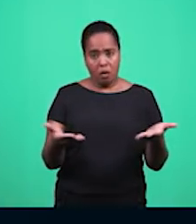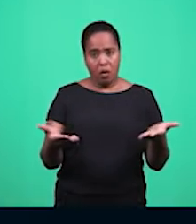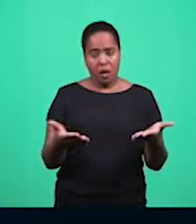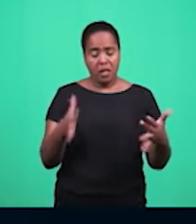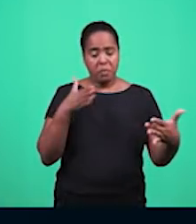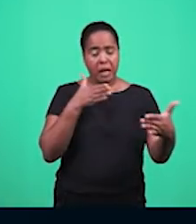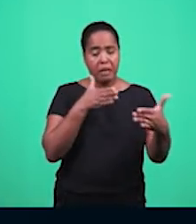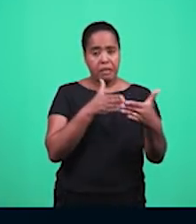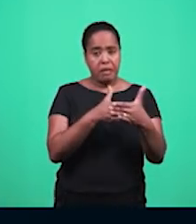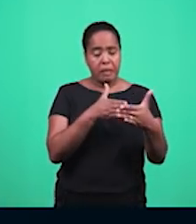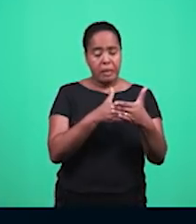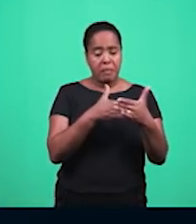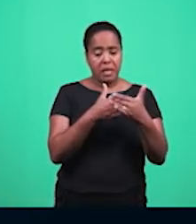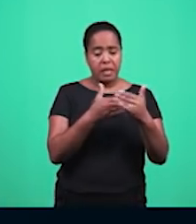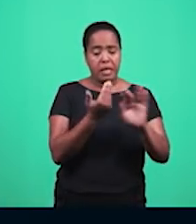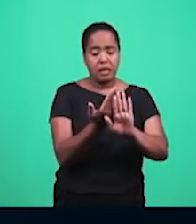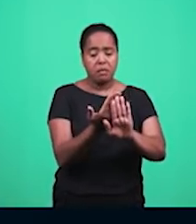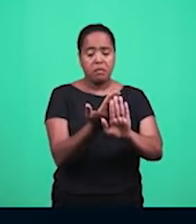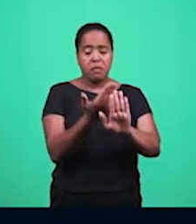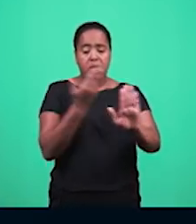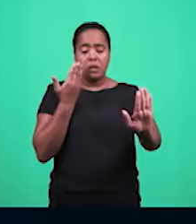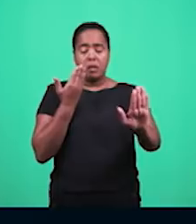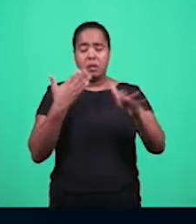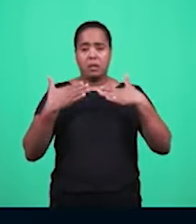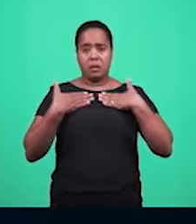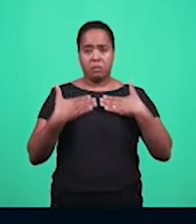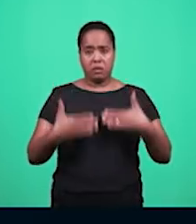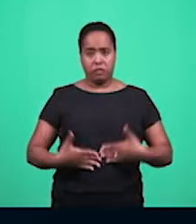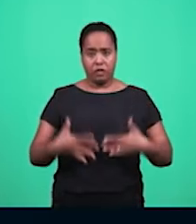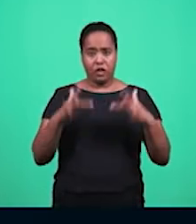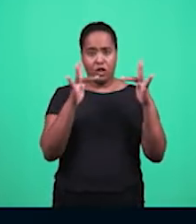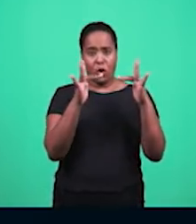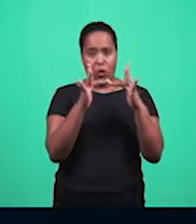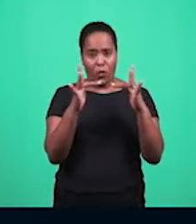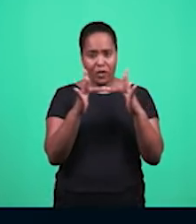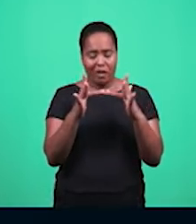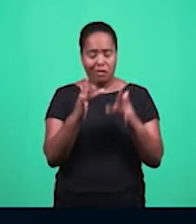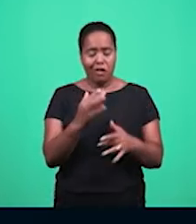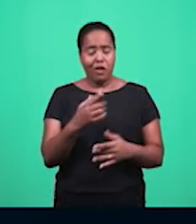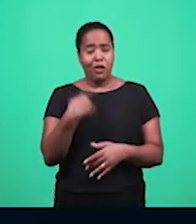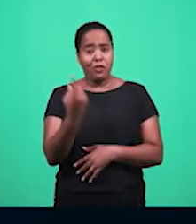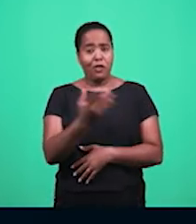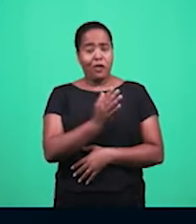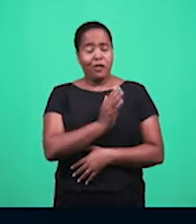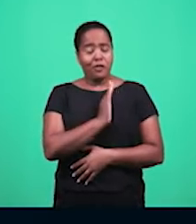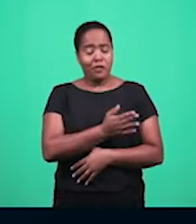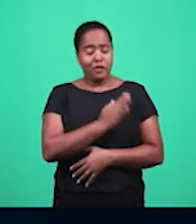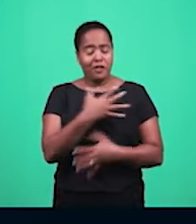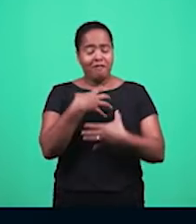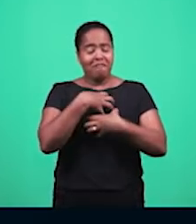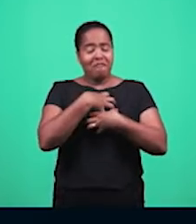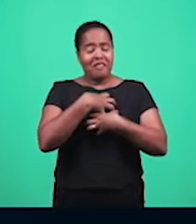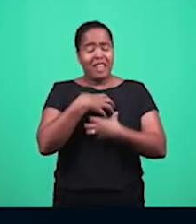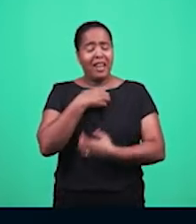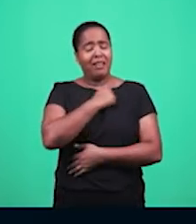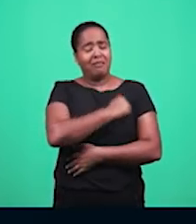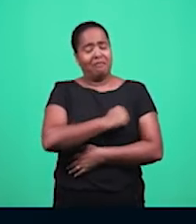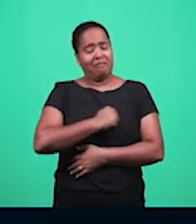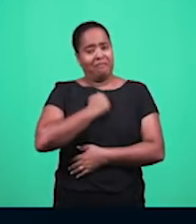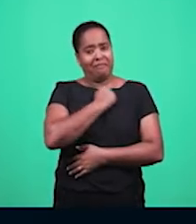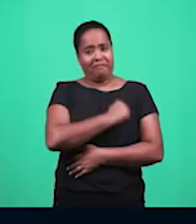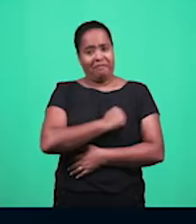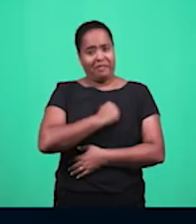esta separación física con los hermanos hay una añoranza en nuestro corazón de todos